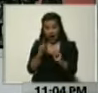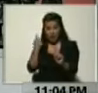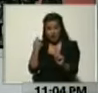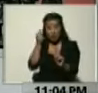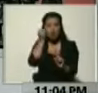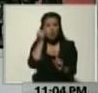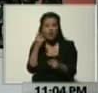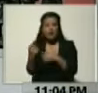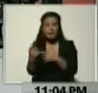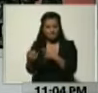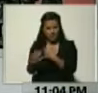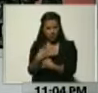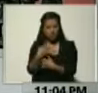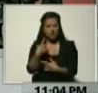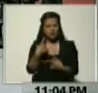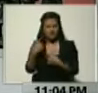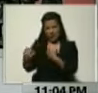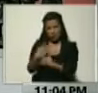escribía de esta diputada,